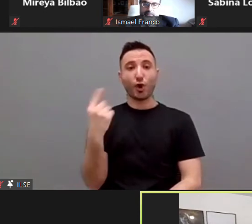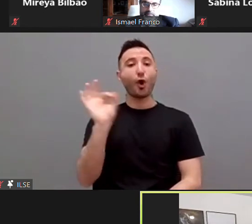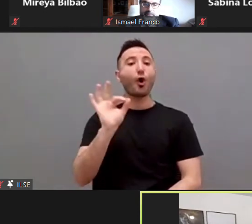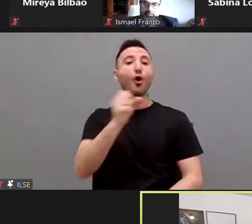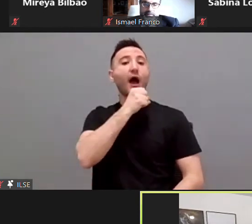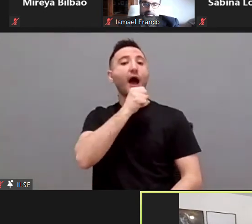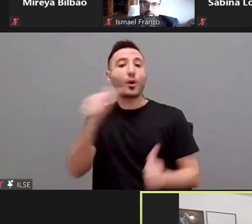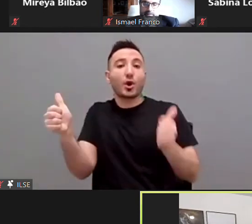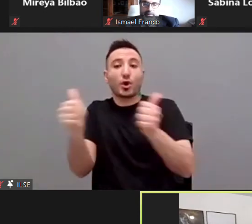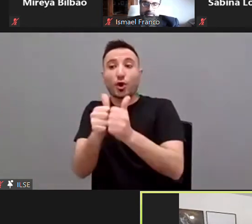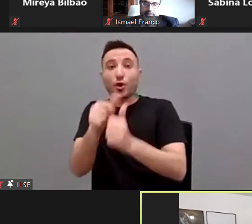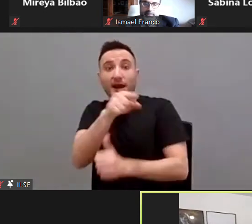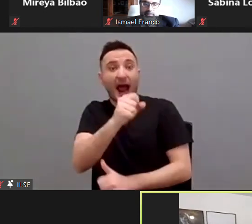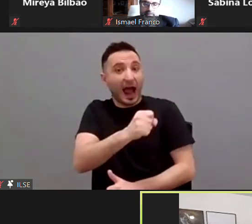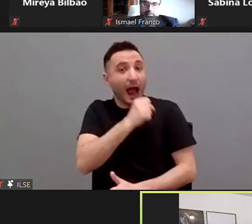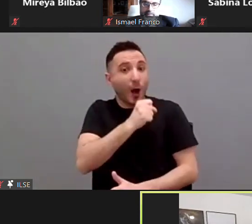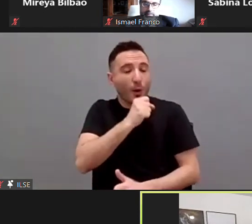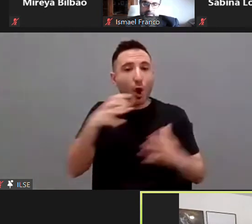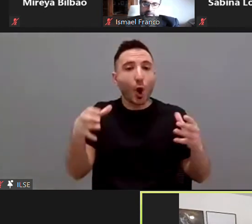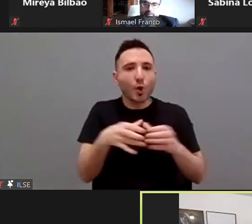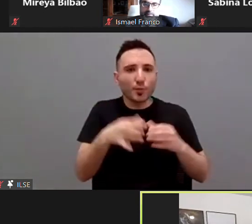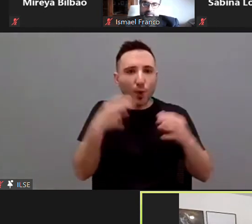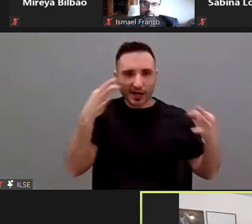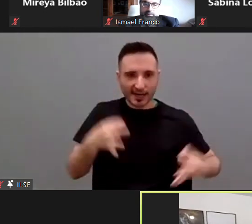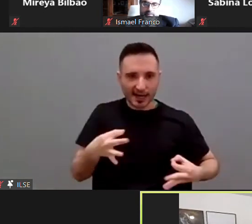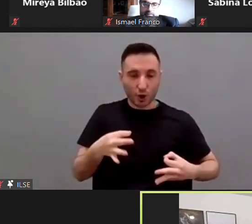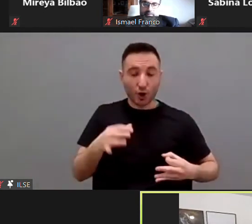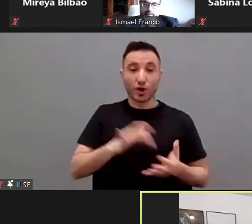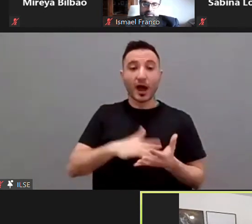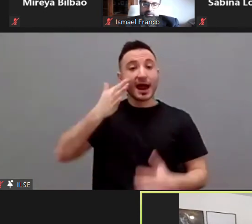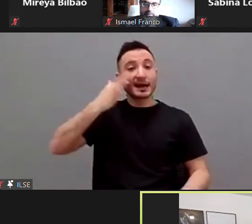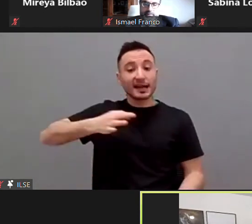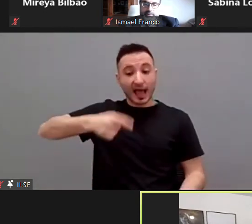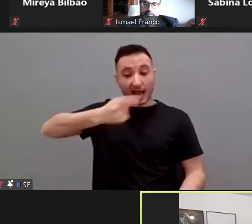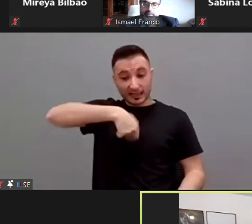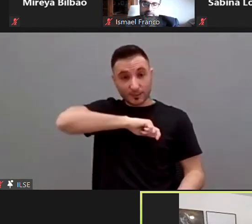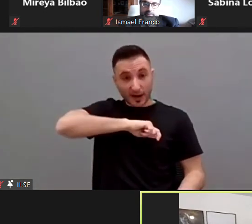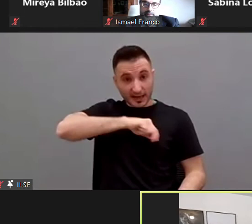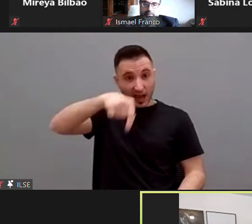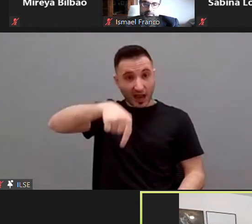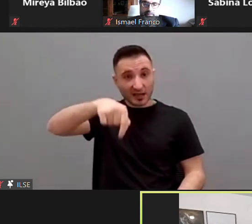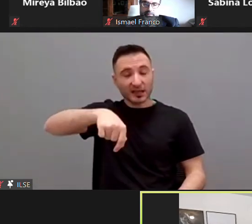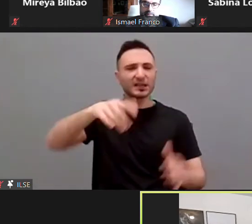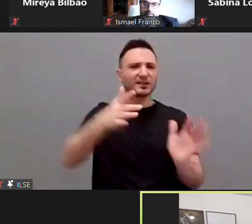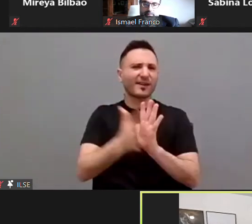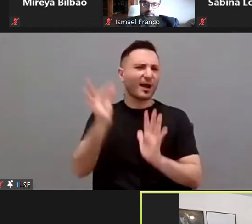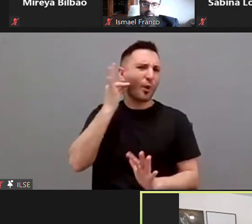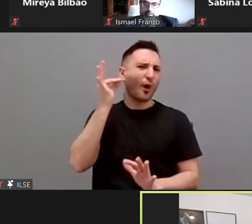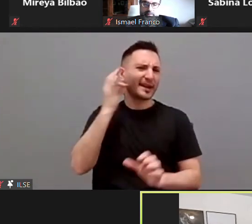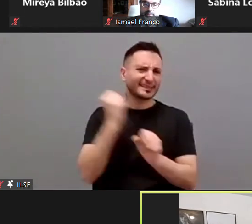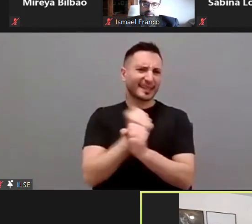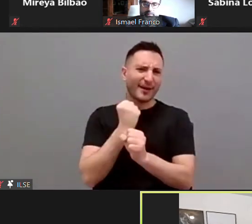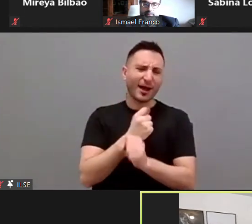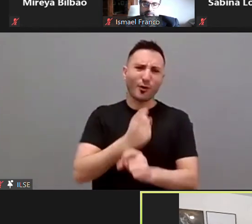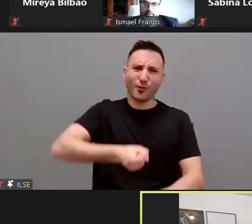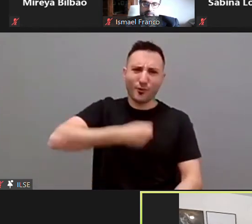La realidad de España es que muchísimas mujeres han teletrabajado, como tú decías, con muchas dificultades. Porque cuando estábamos, esa